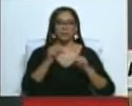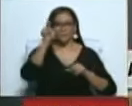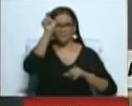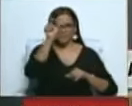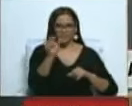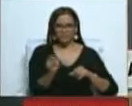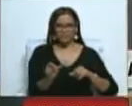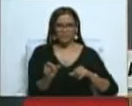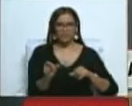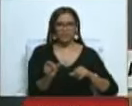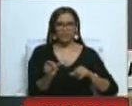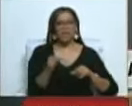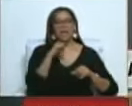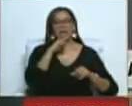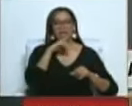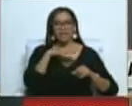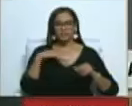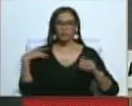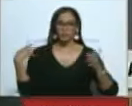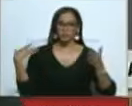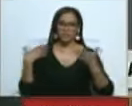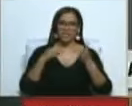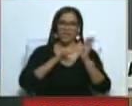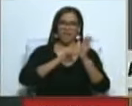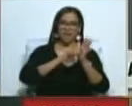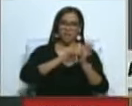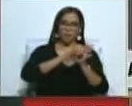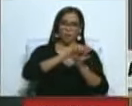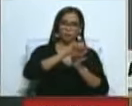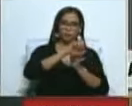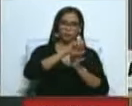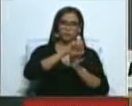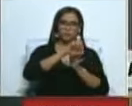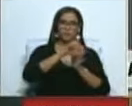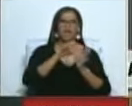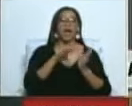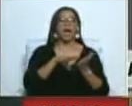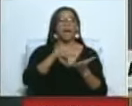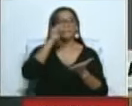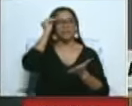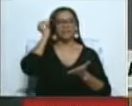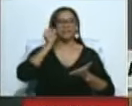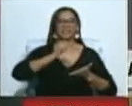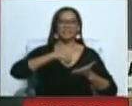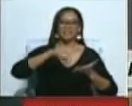en la historia diversa de la civilización humana, aprende a escribir.